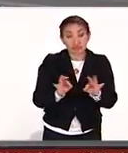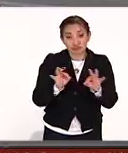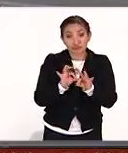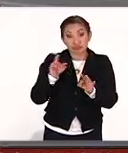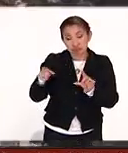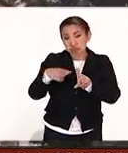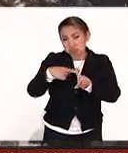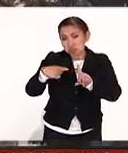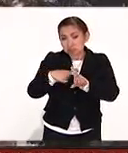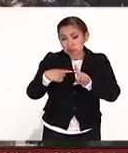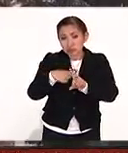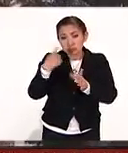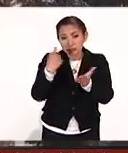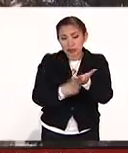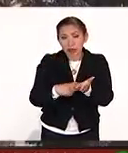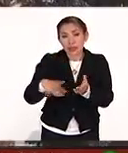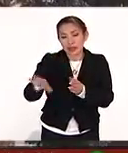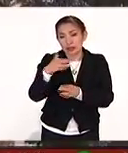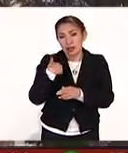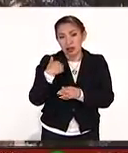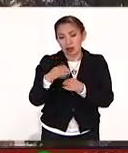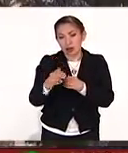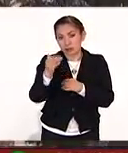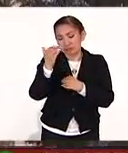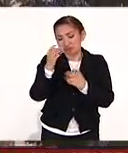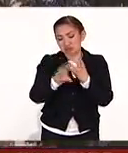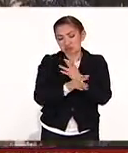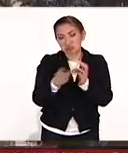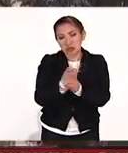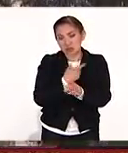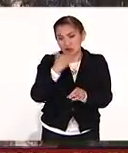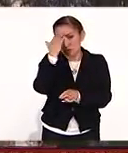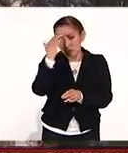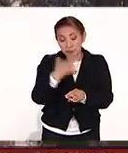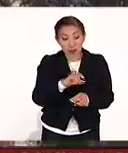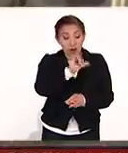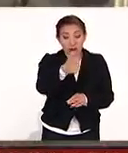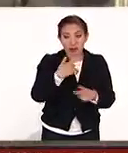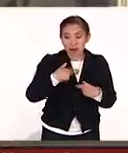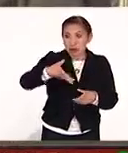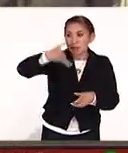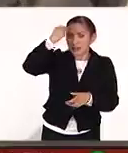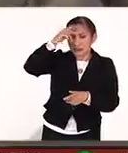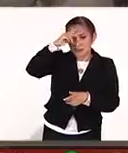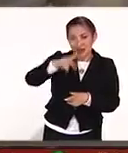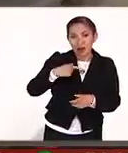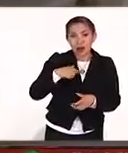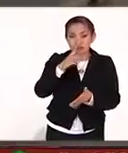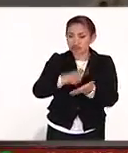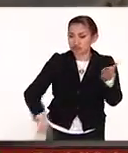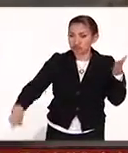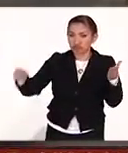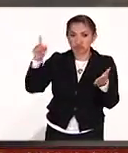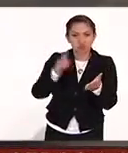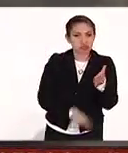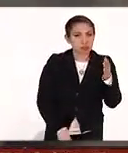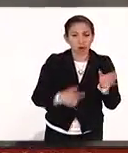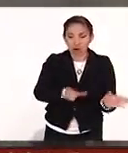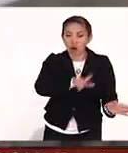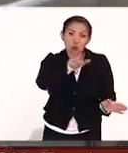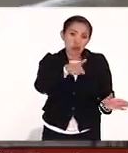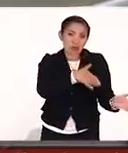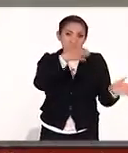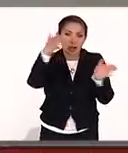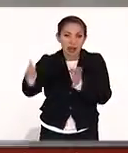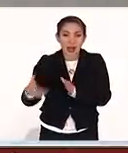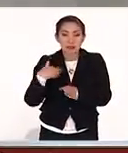términos positivos dentro de la tragedia. Otro aspecto muy importante y que en México debiéramos aprender, fueron censuradas o por lo menos pospuestas